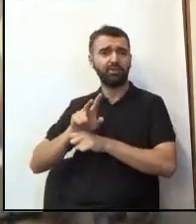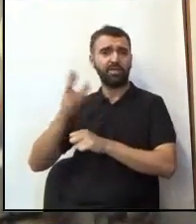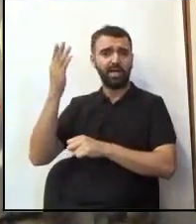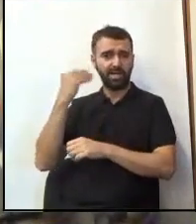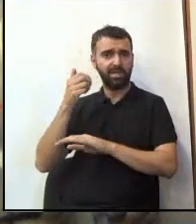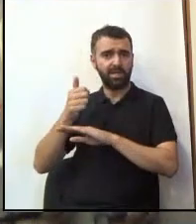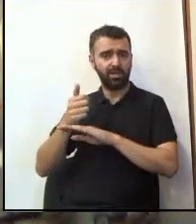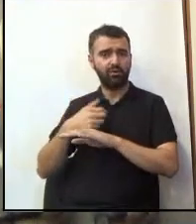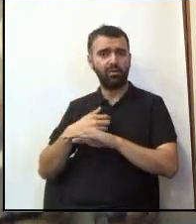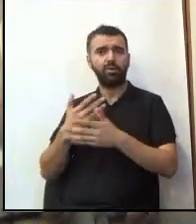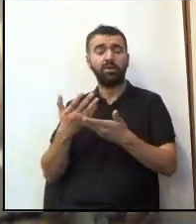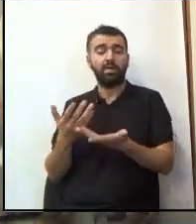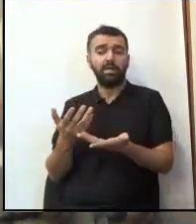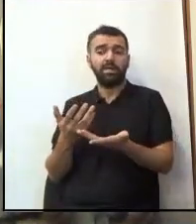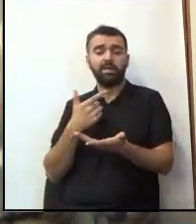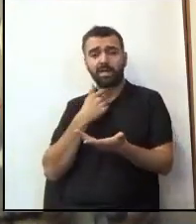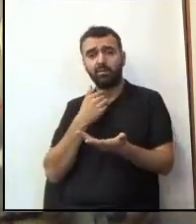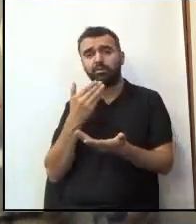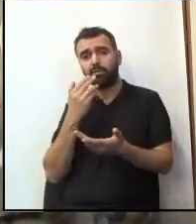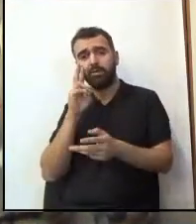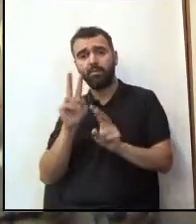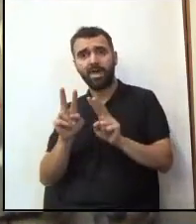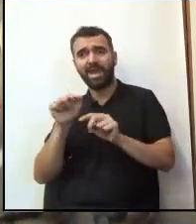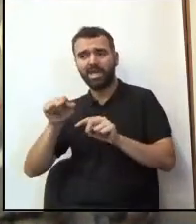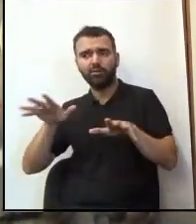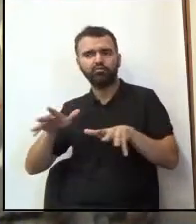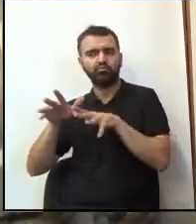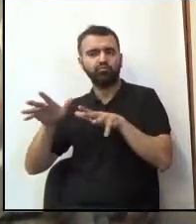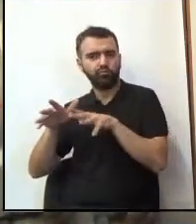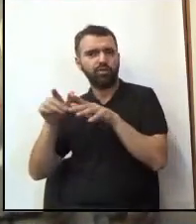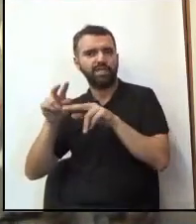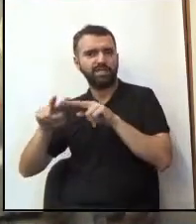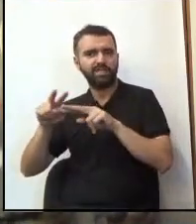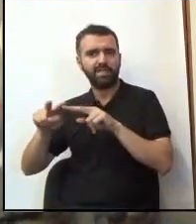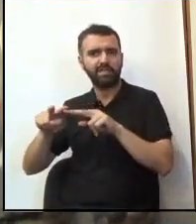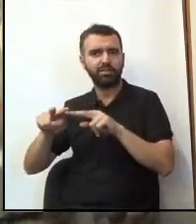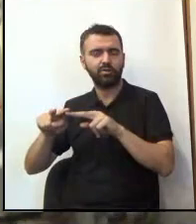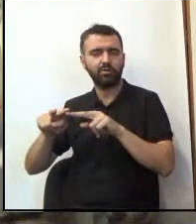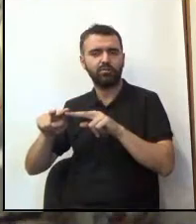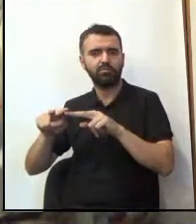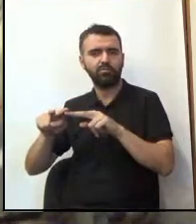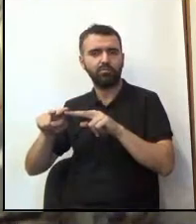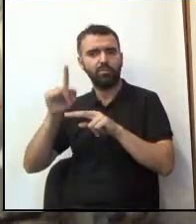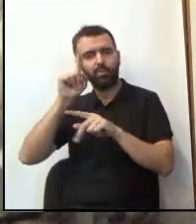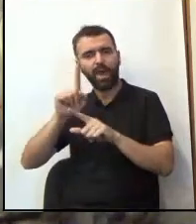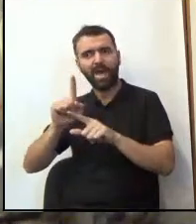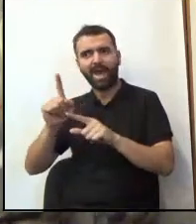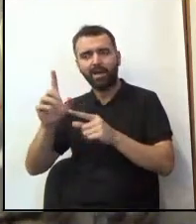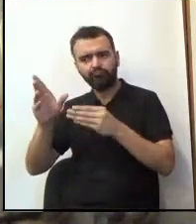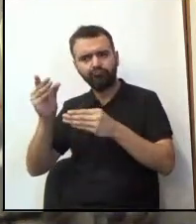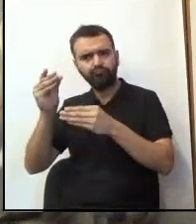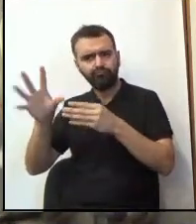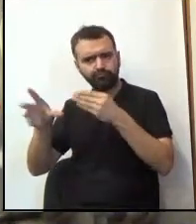y queremos también ver entonces estos esfuerzos que se hicieron para implementar una mejora en